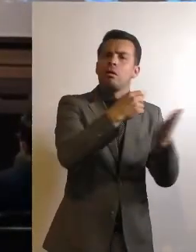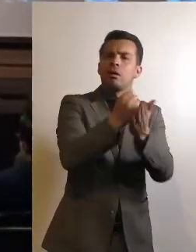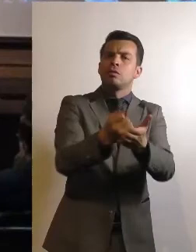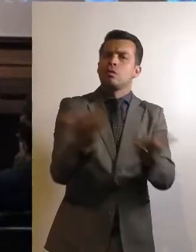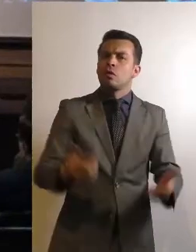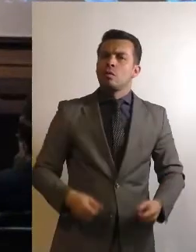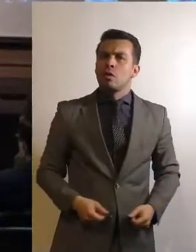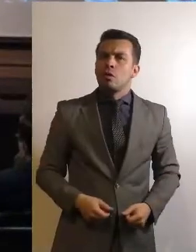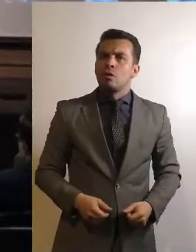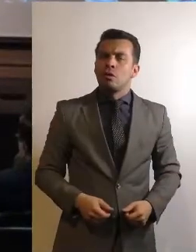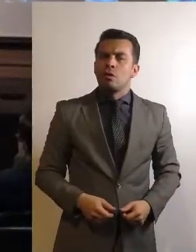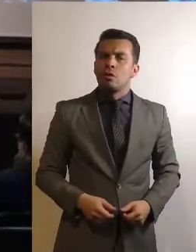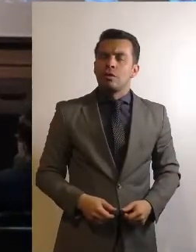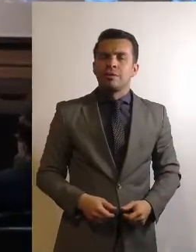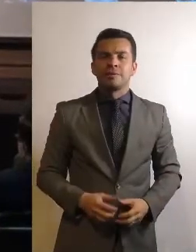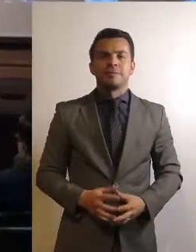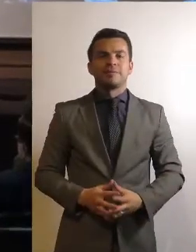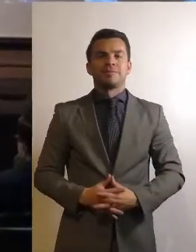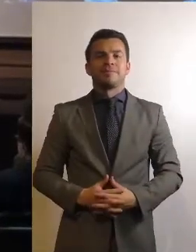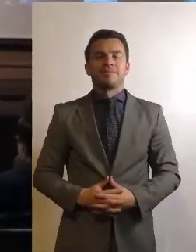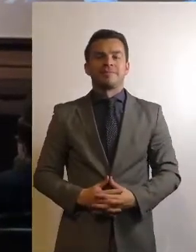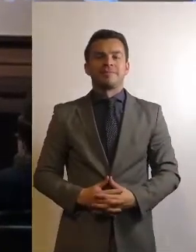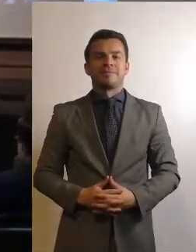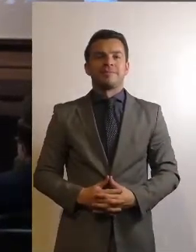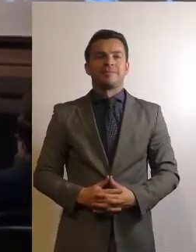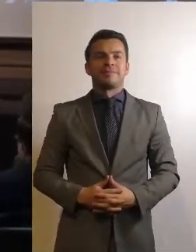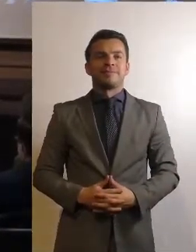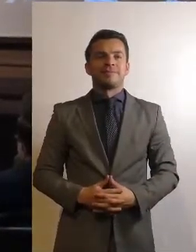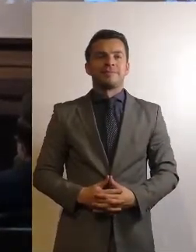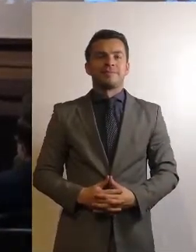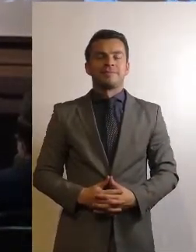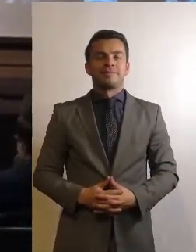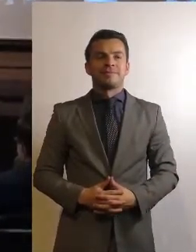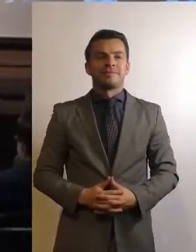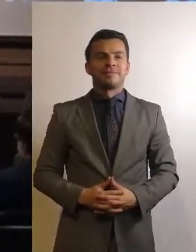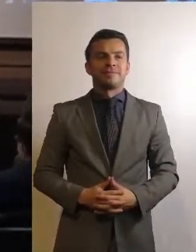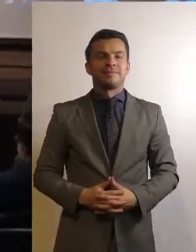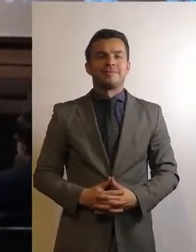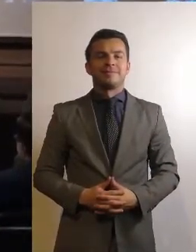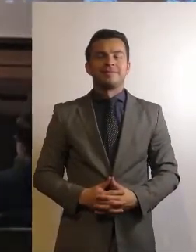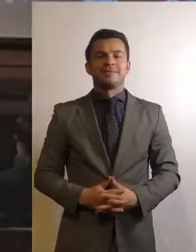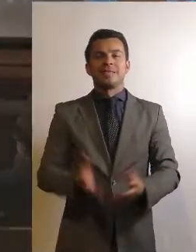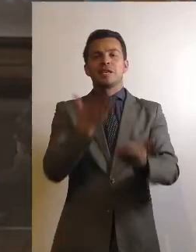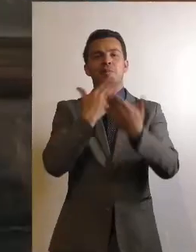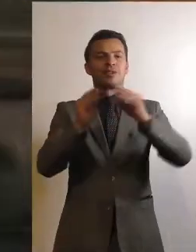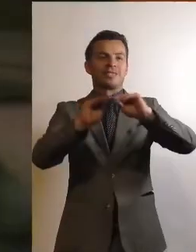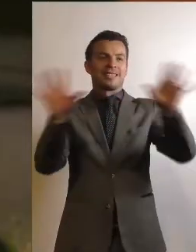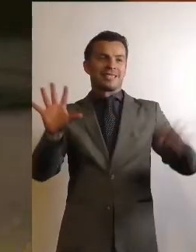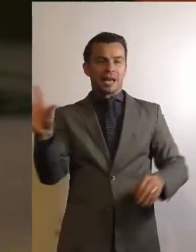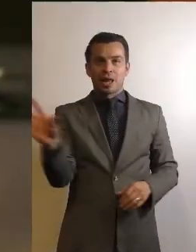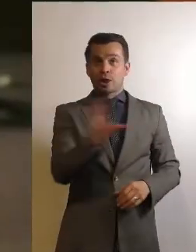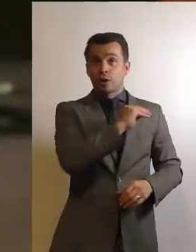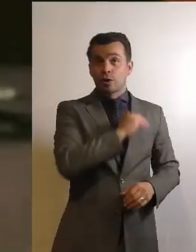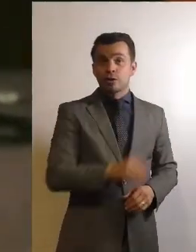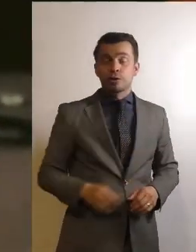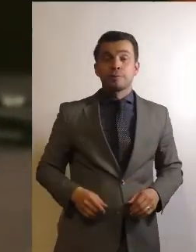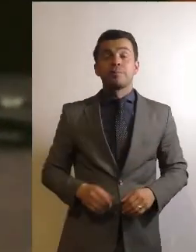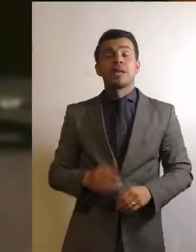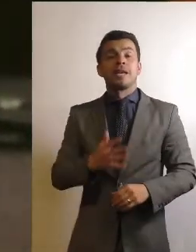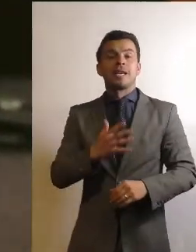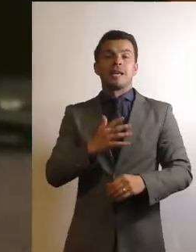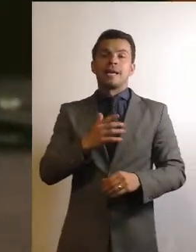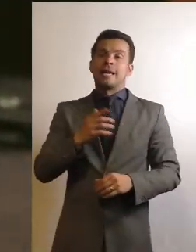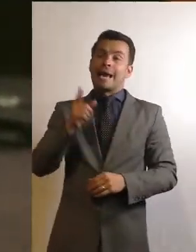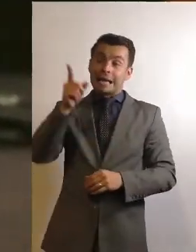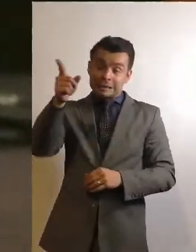Bienestar universitario. Buenos días. Muy acelerada. Buenos días a todos. Darle respuesta textual a esta